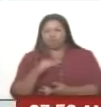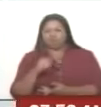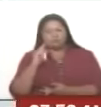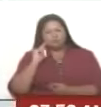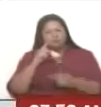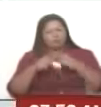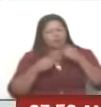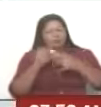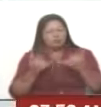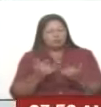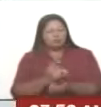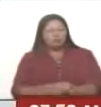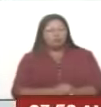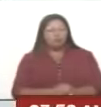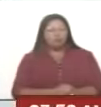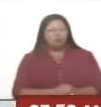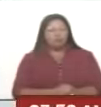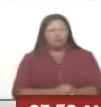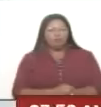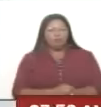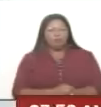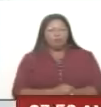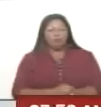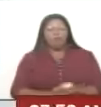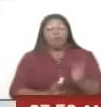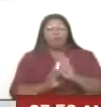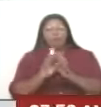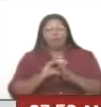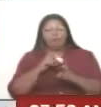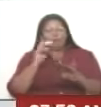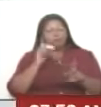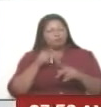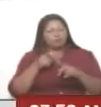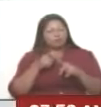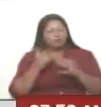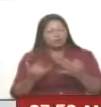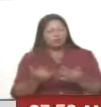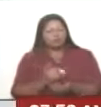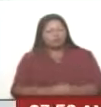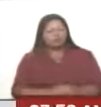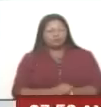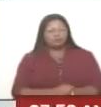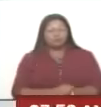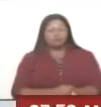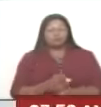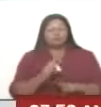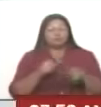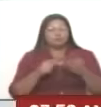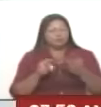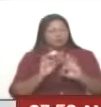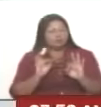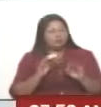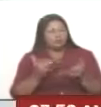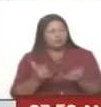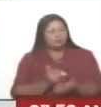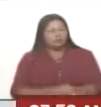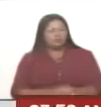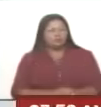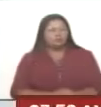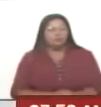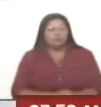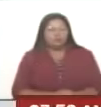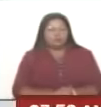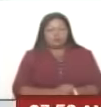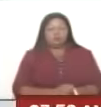salarial. El aumento salarial no depende de un decreto o no depende de un capricho. Y si dependiese